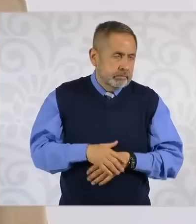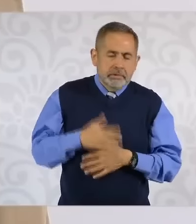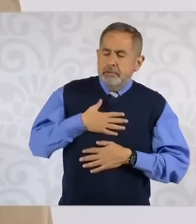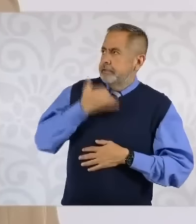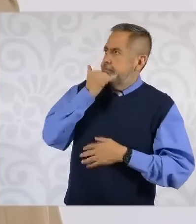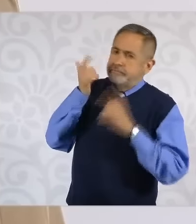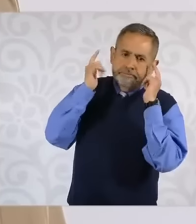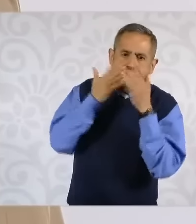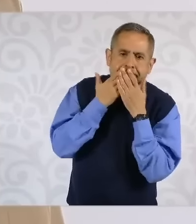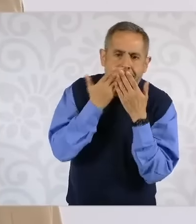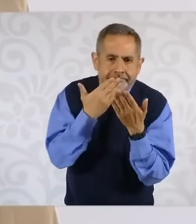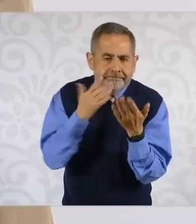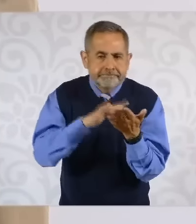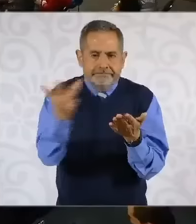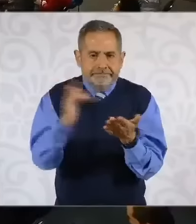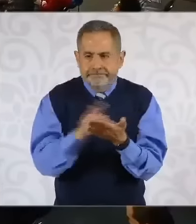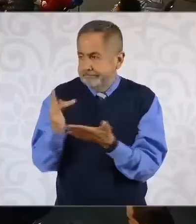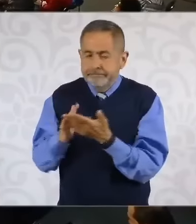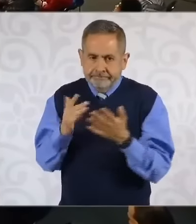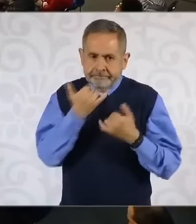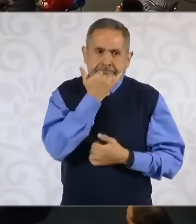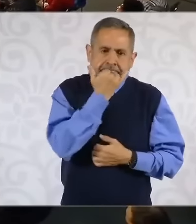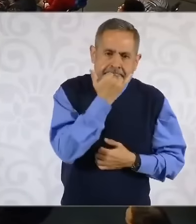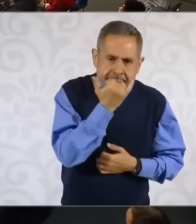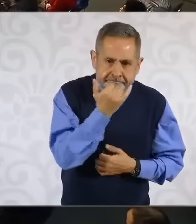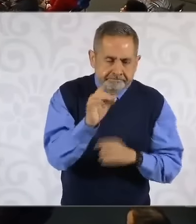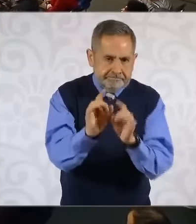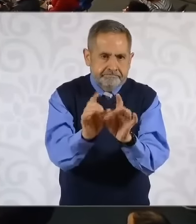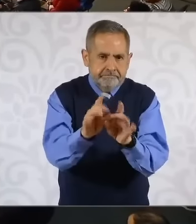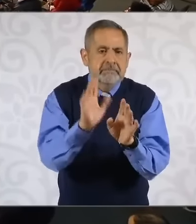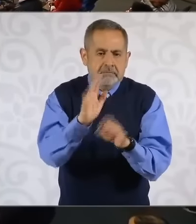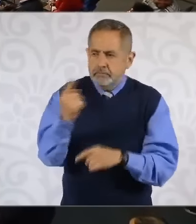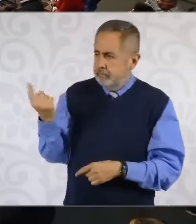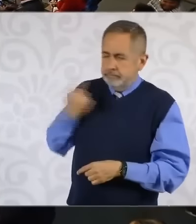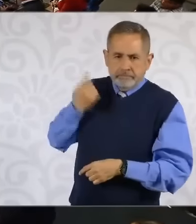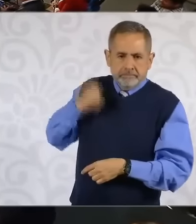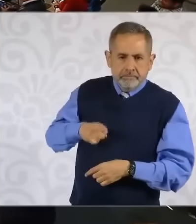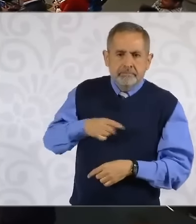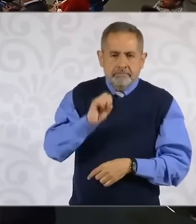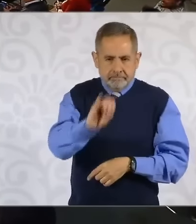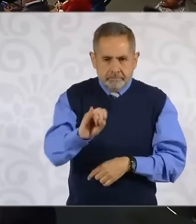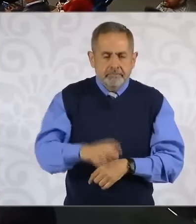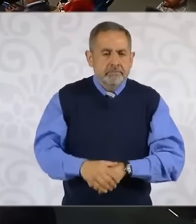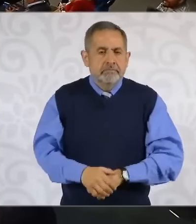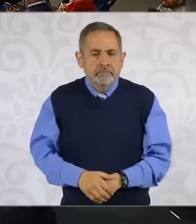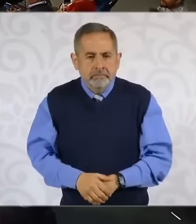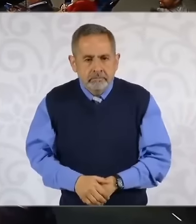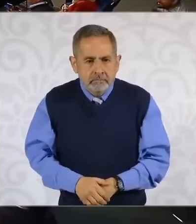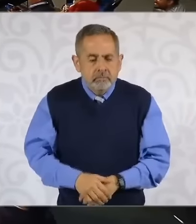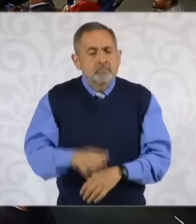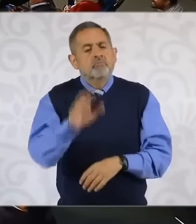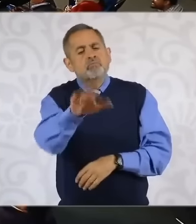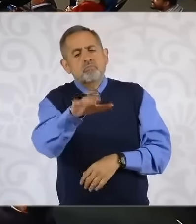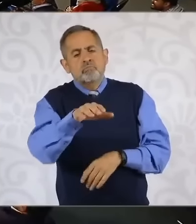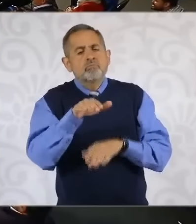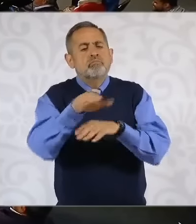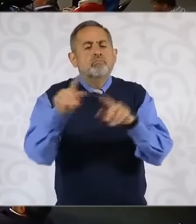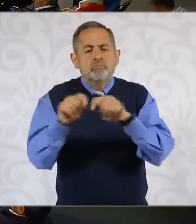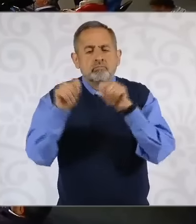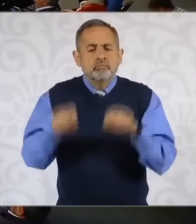maravilla, claro, qué bueno, muchísimas gracias, perdón. ¿Qué más? ¿Alguna cosa más? ¿Y el método de titulación? Bueno,